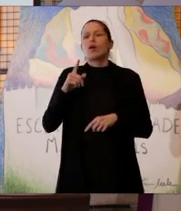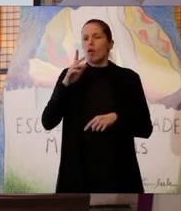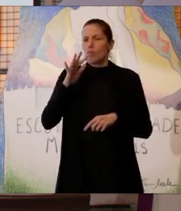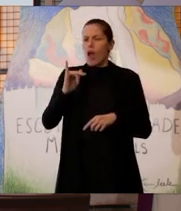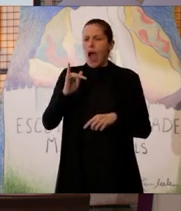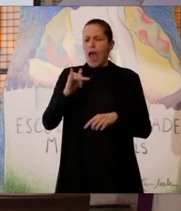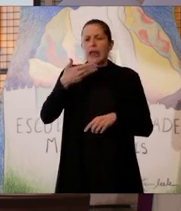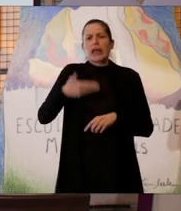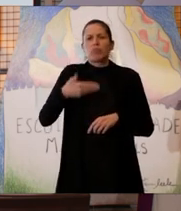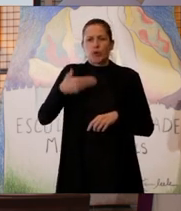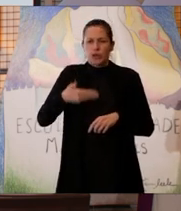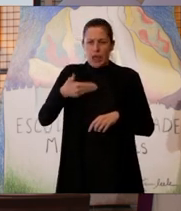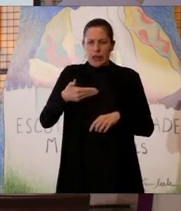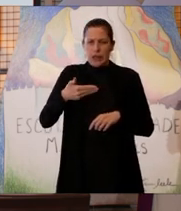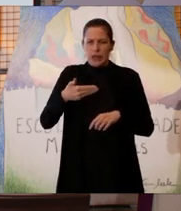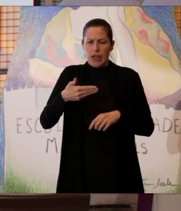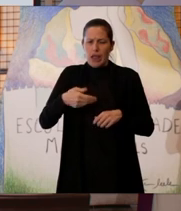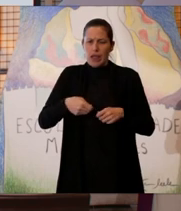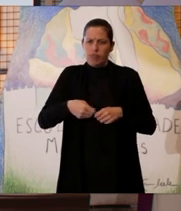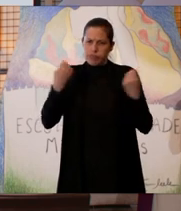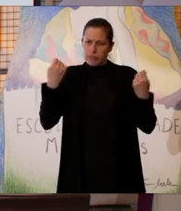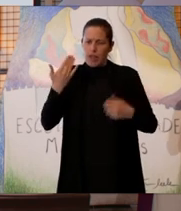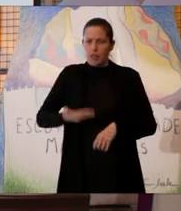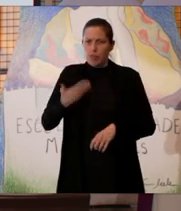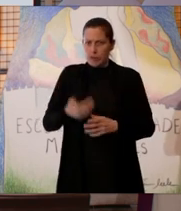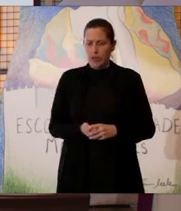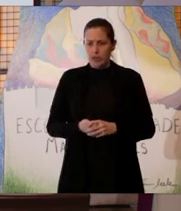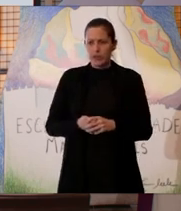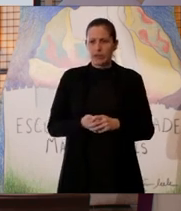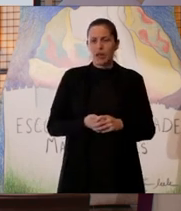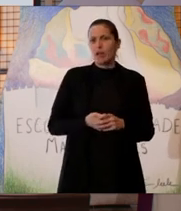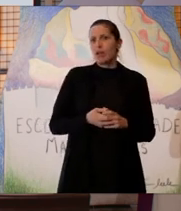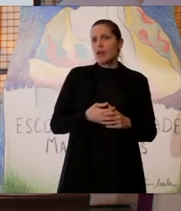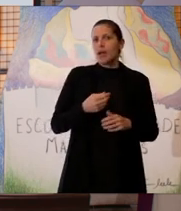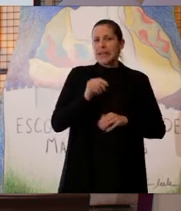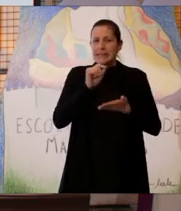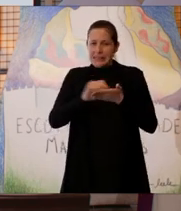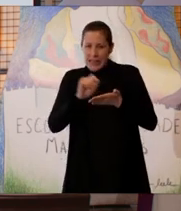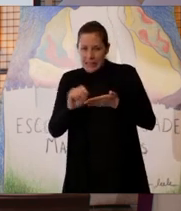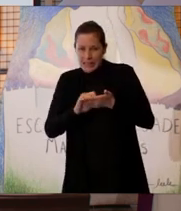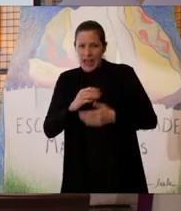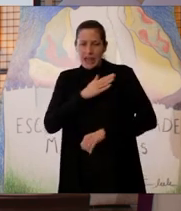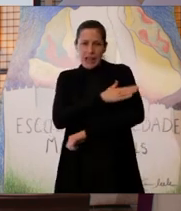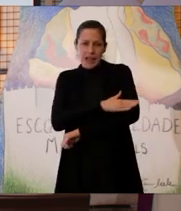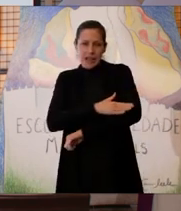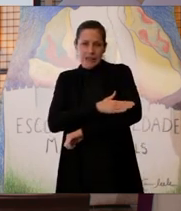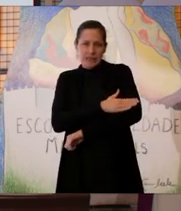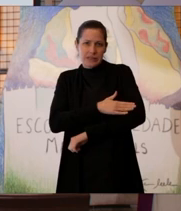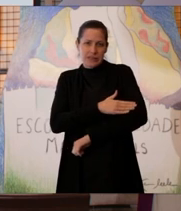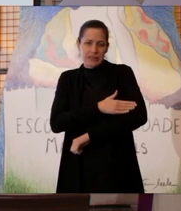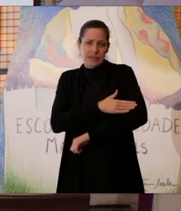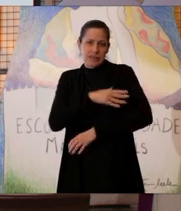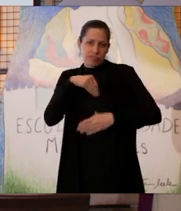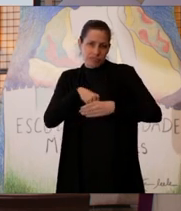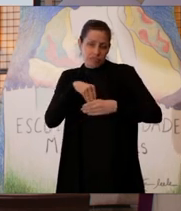importante tenemos paridad en el gobierno pero creo que son un 34 un 35% el dato de secretaría de estado y direcciones generales en los gobiernos